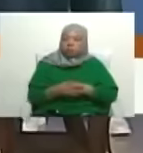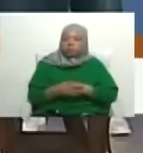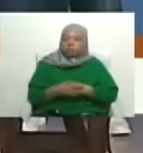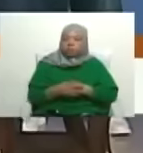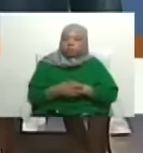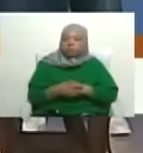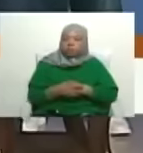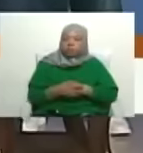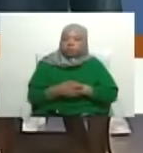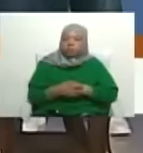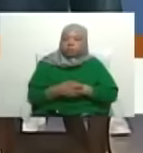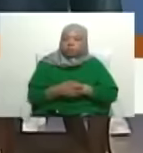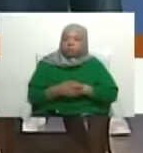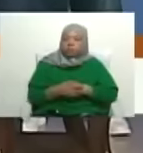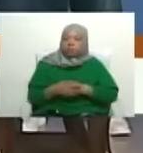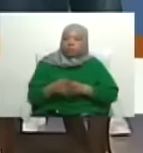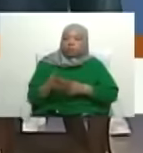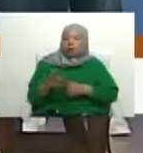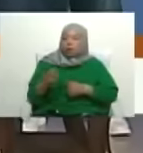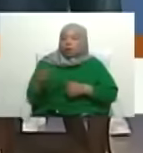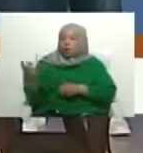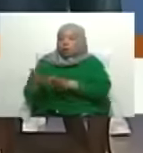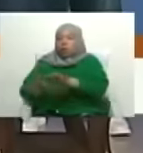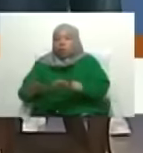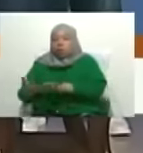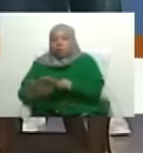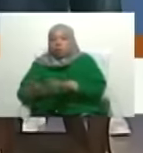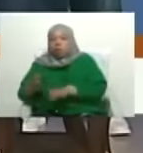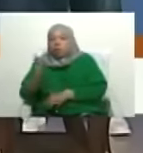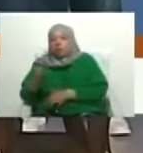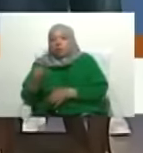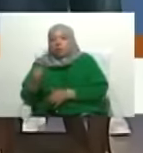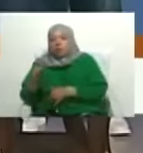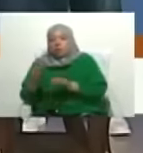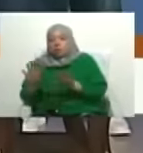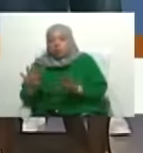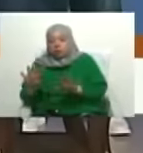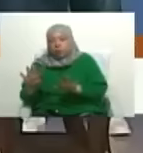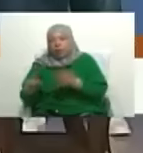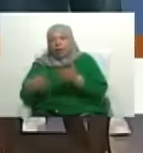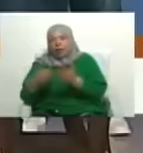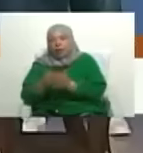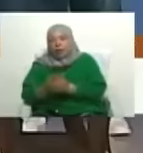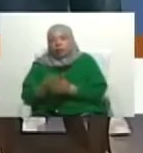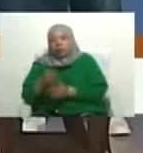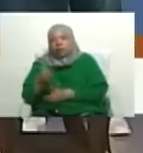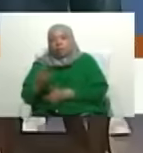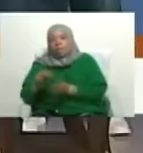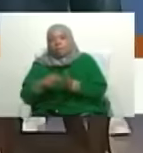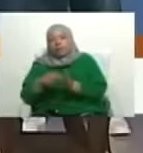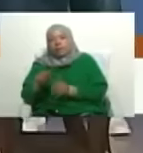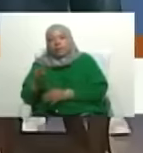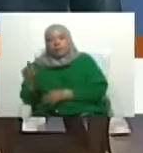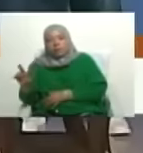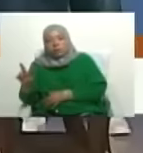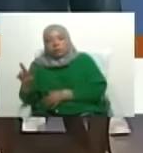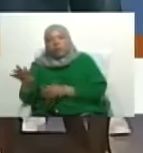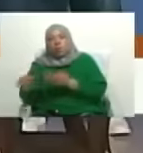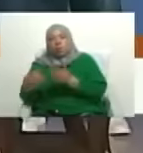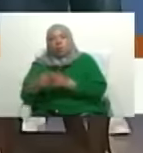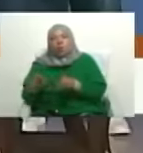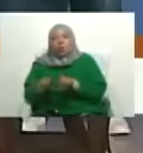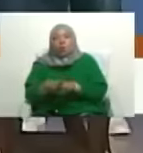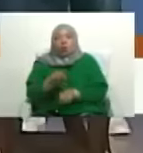en los planes y las acciones homicidas entre los años 2019 y 2021, porque todos estos traidores y desertores